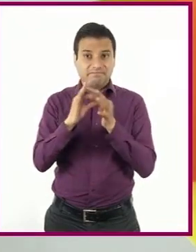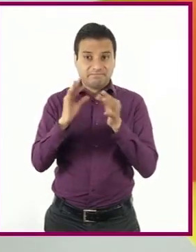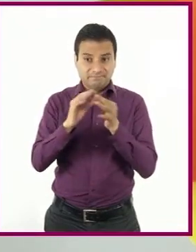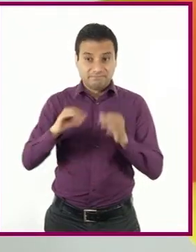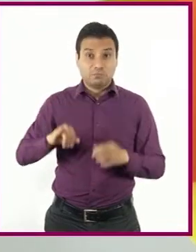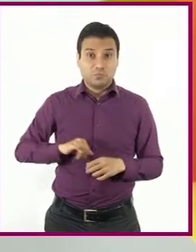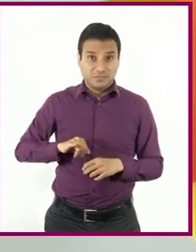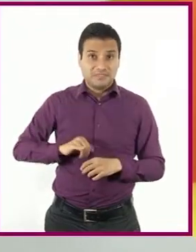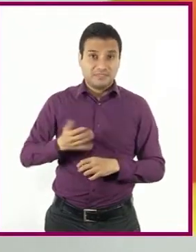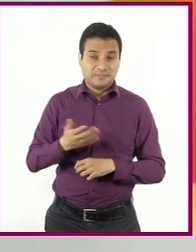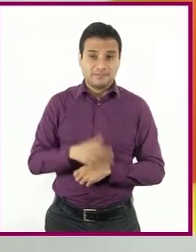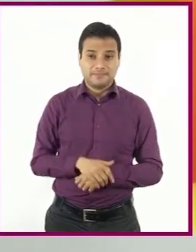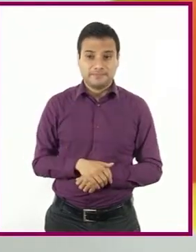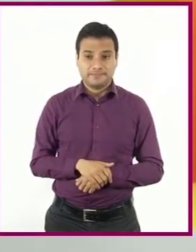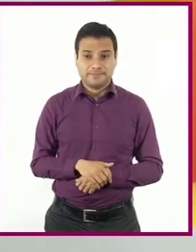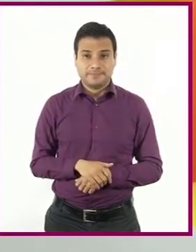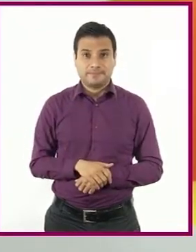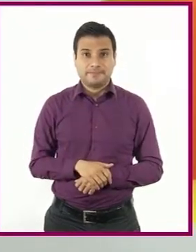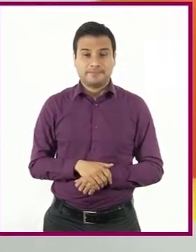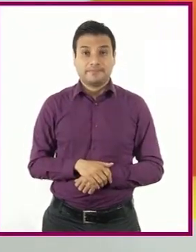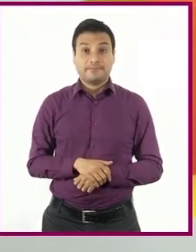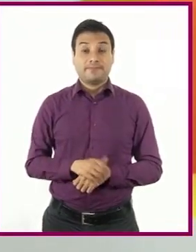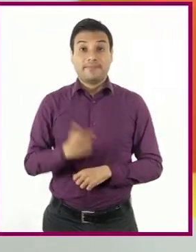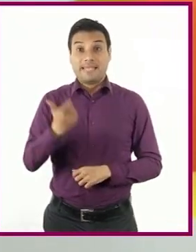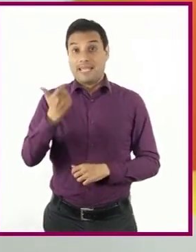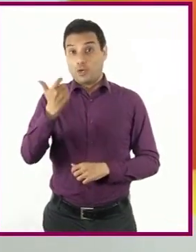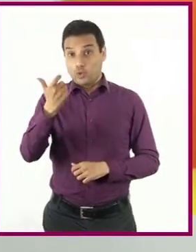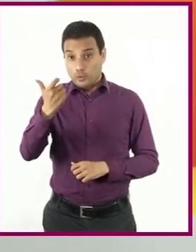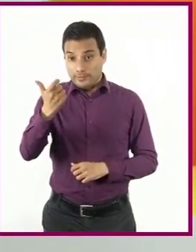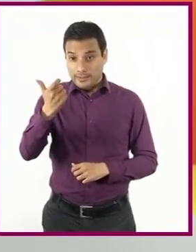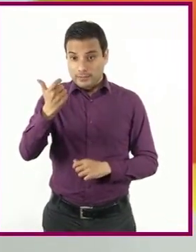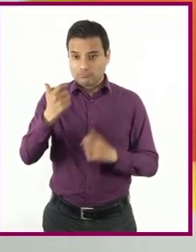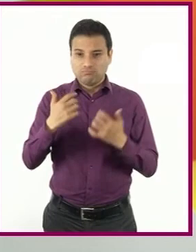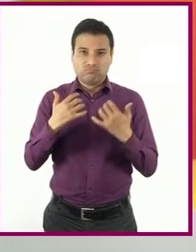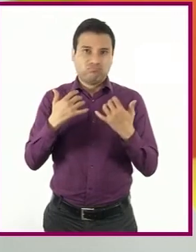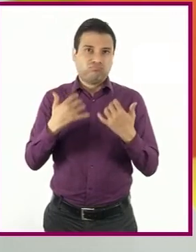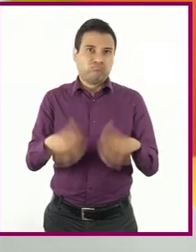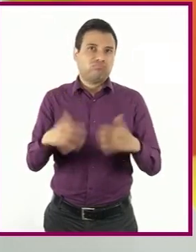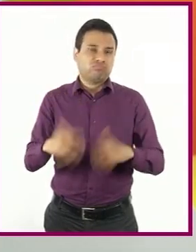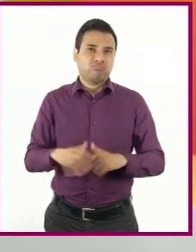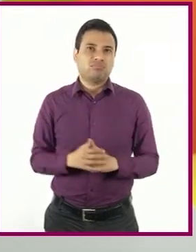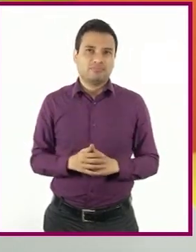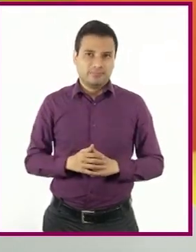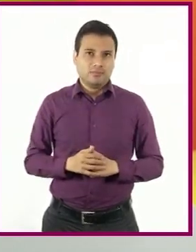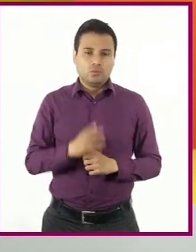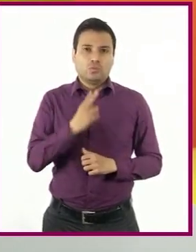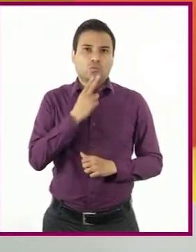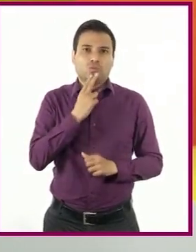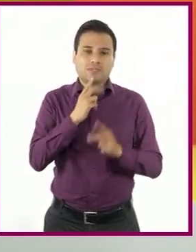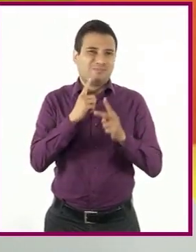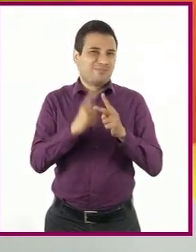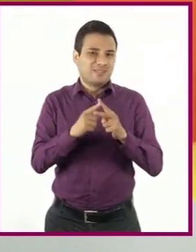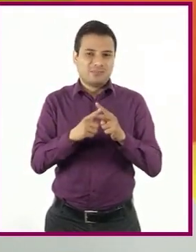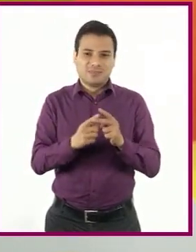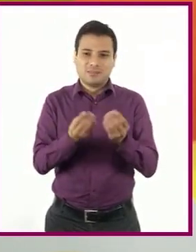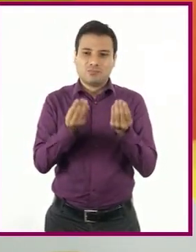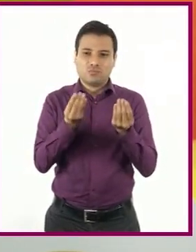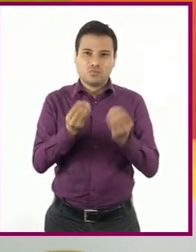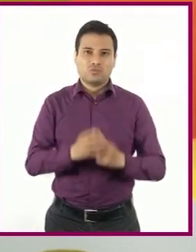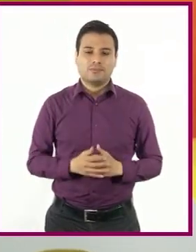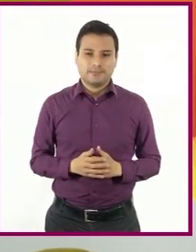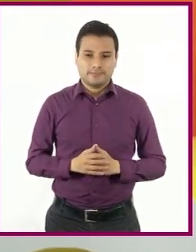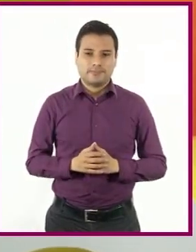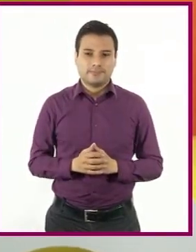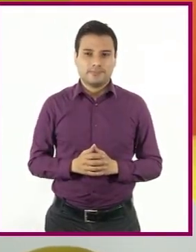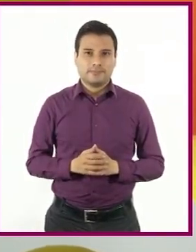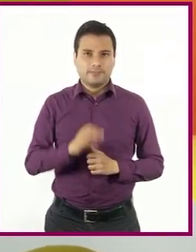a la sesión. La economía es una de las ramas del conocimiento que utiliza mucho del bagaje matemático existente y que le permite